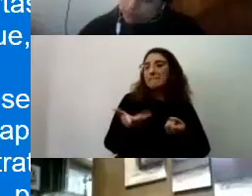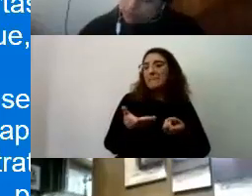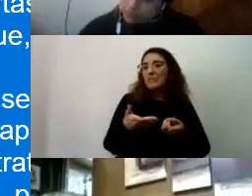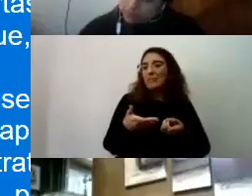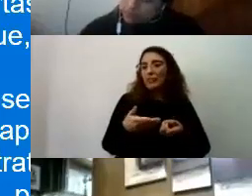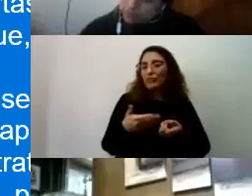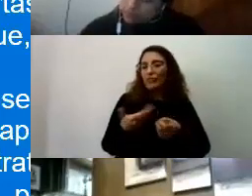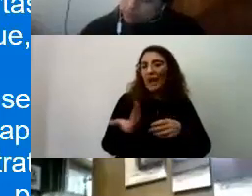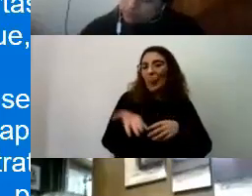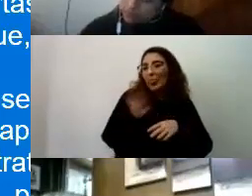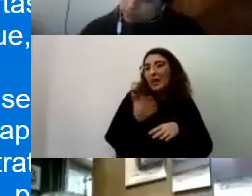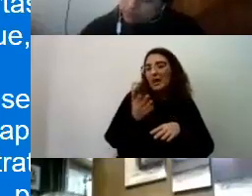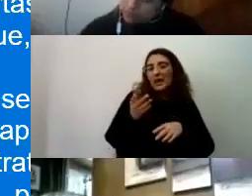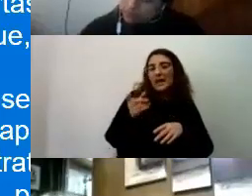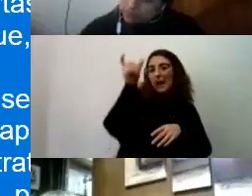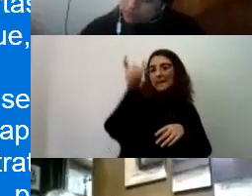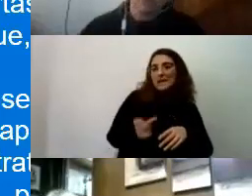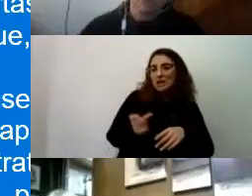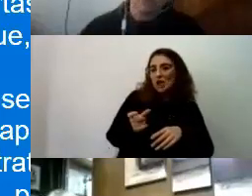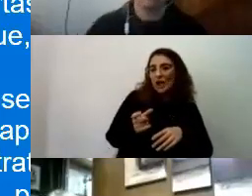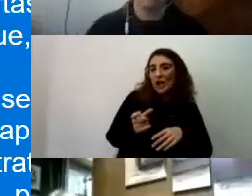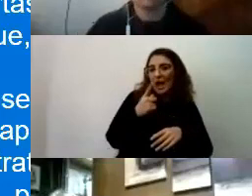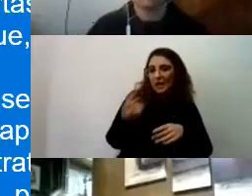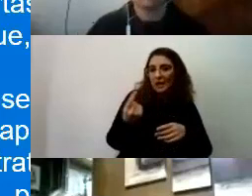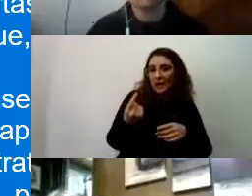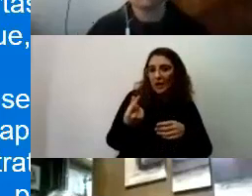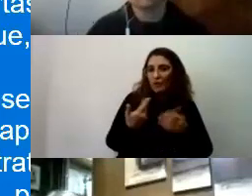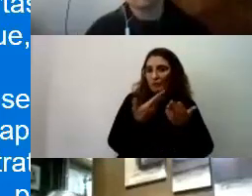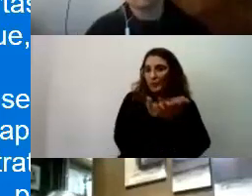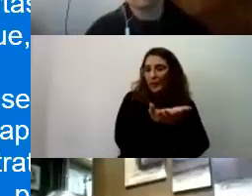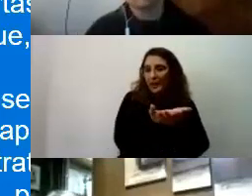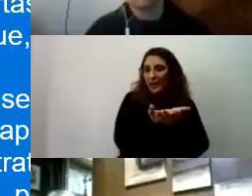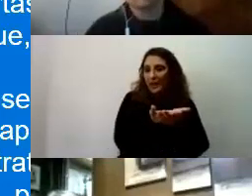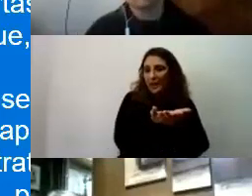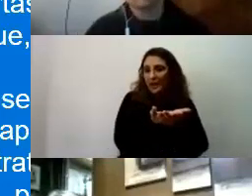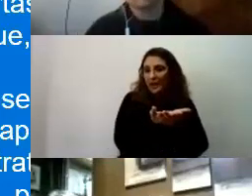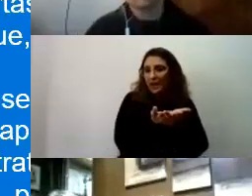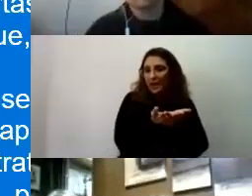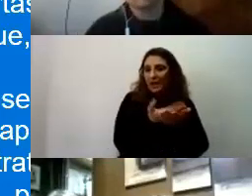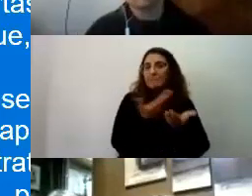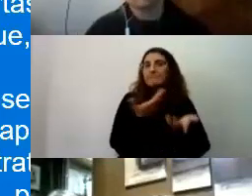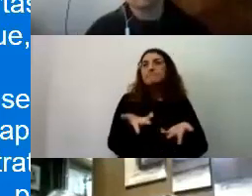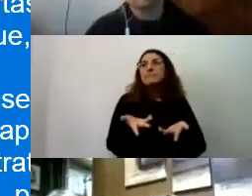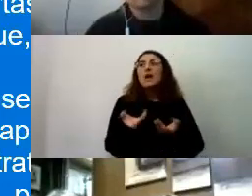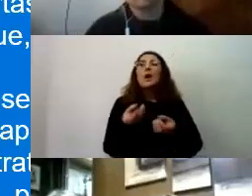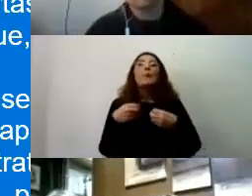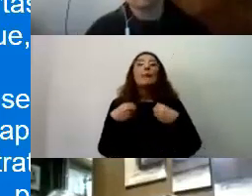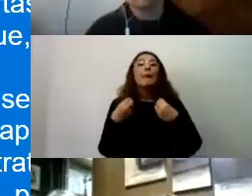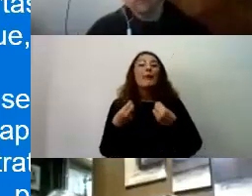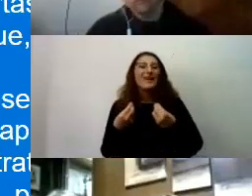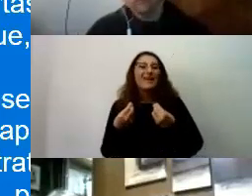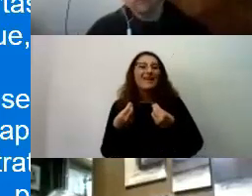pretendió inscribir su candidatura, pues señaló que se trataba de un evento recurrente